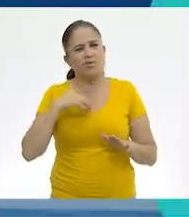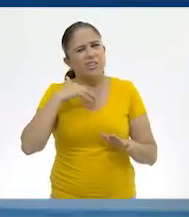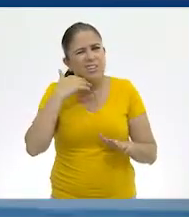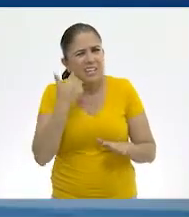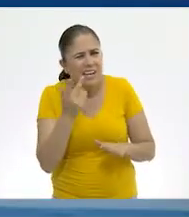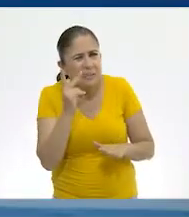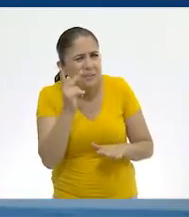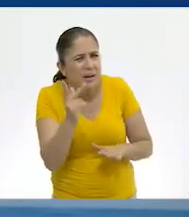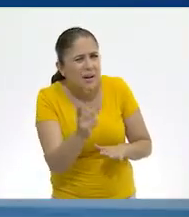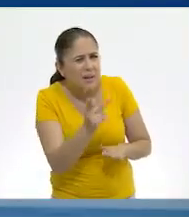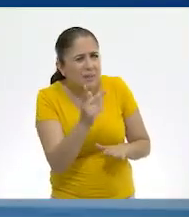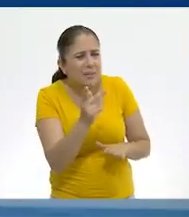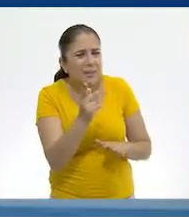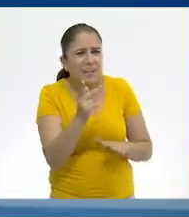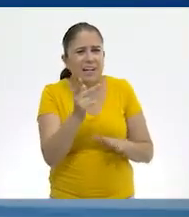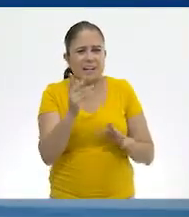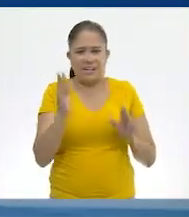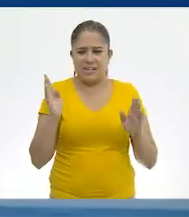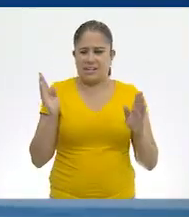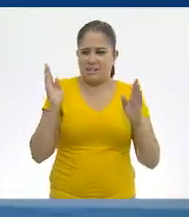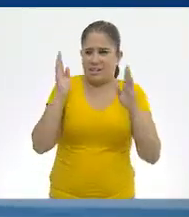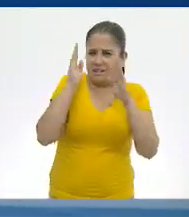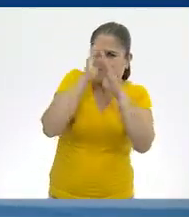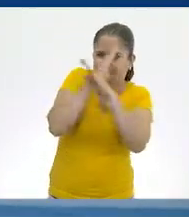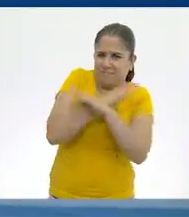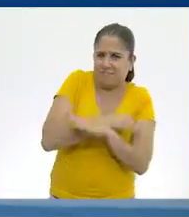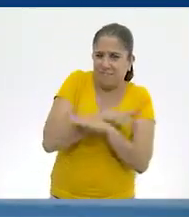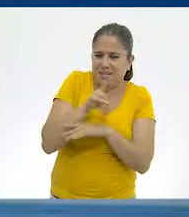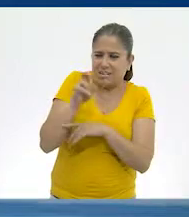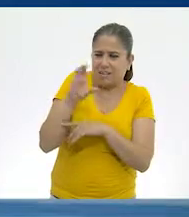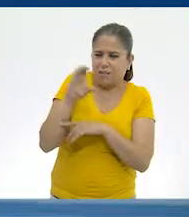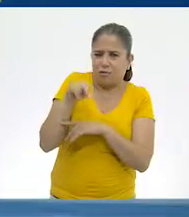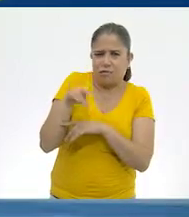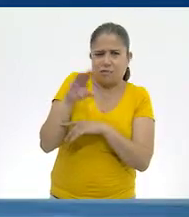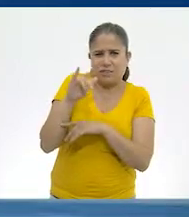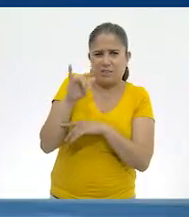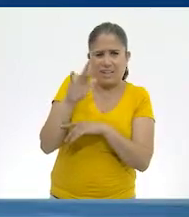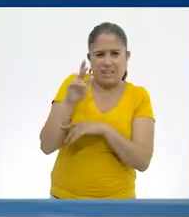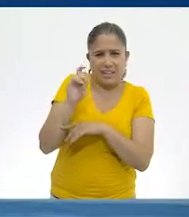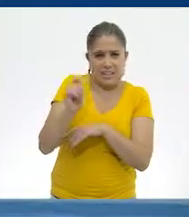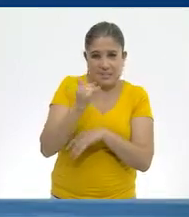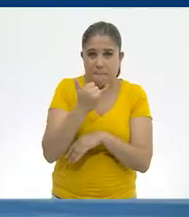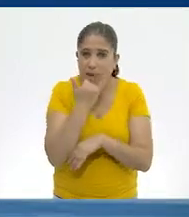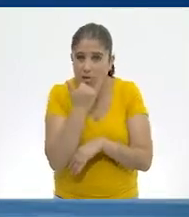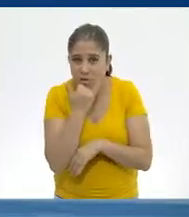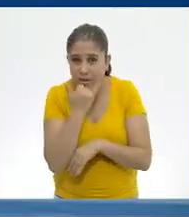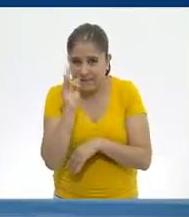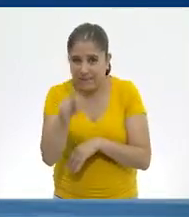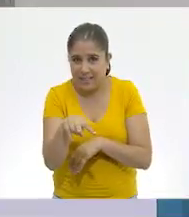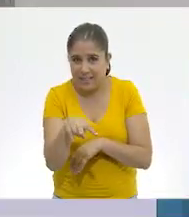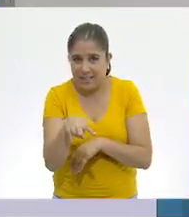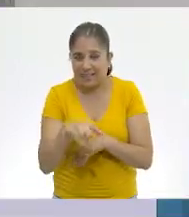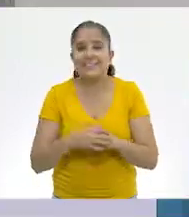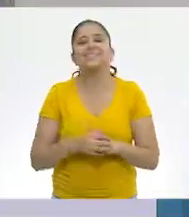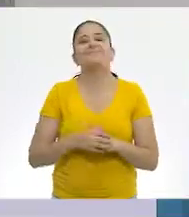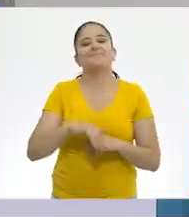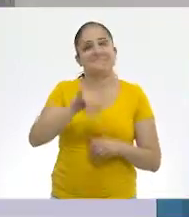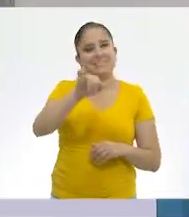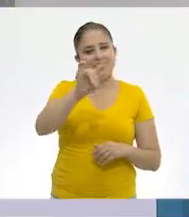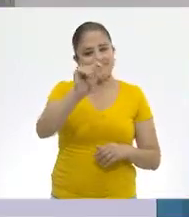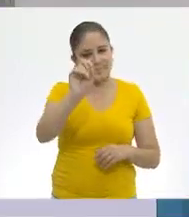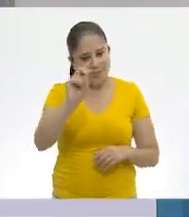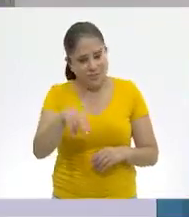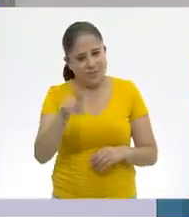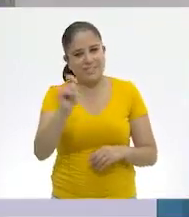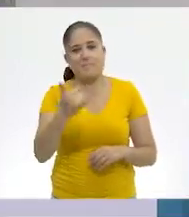confirmar que reconciliar significa perdonar, ¿verdad? Sí, Ton. Y